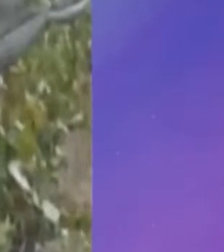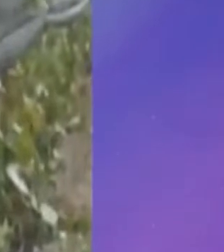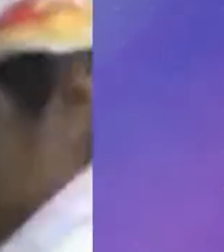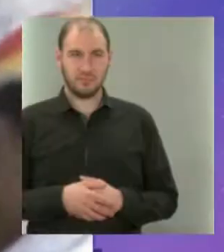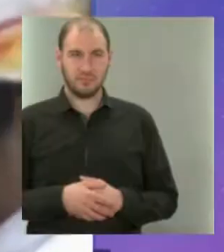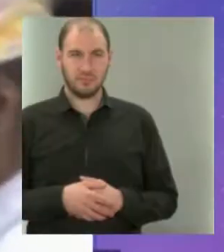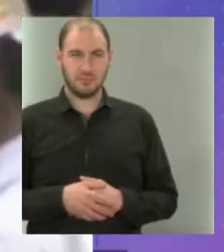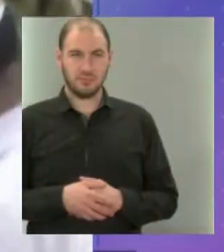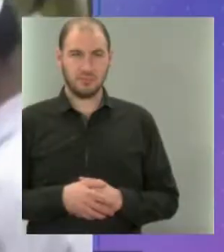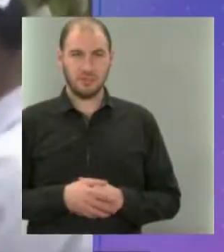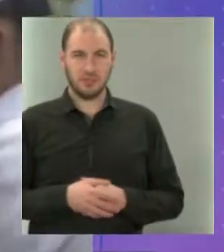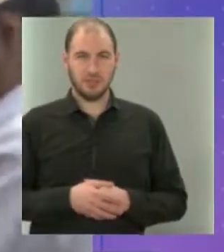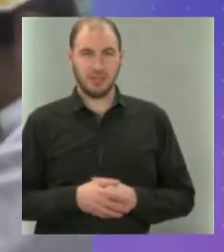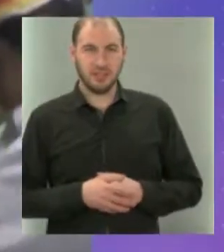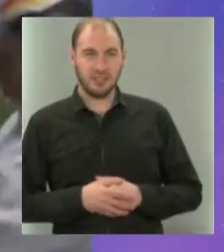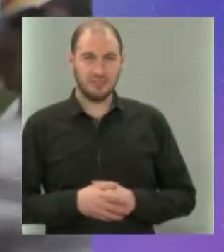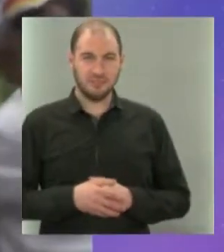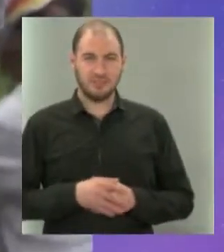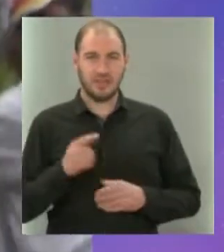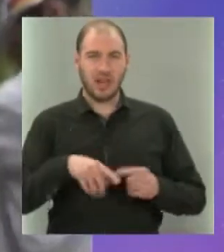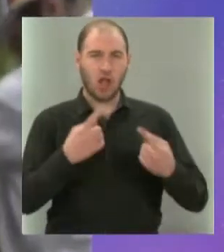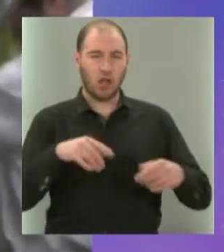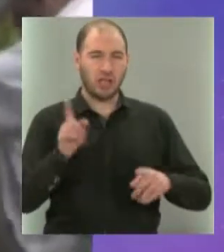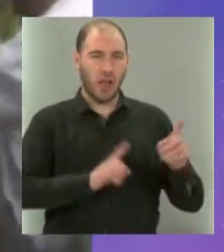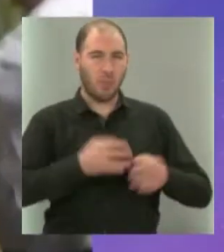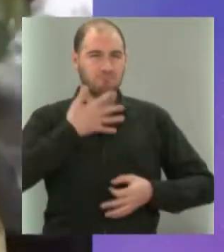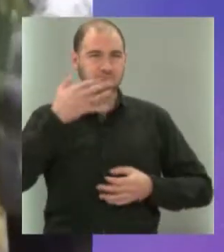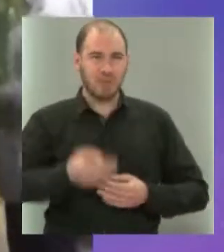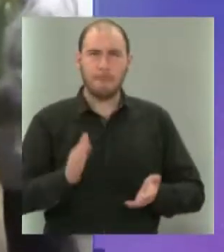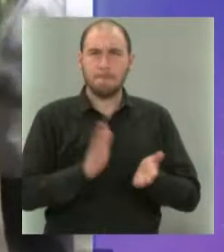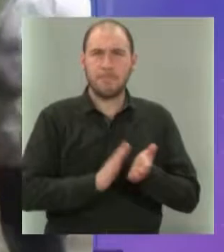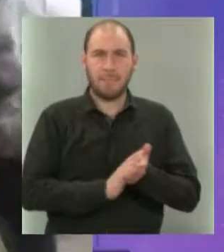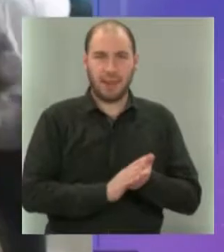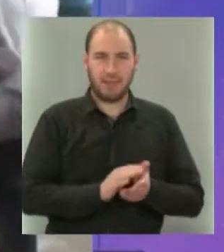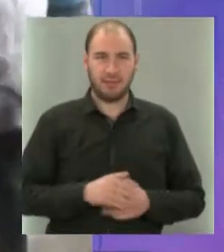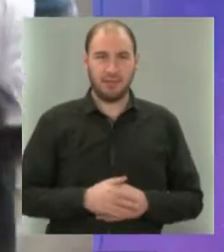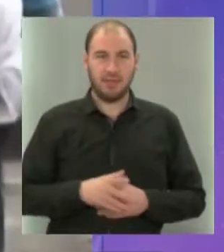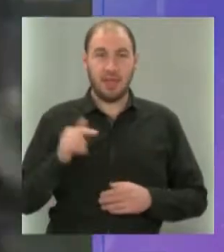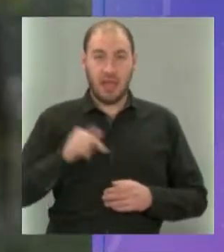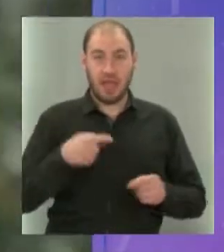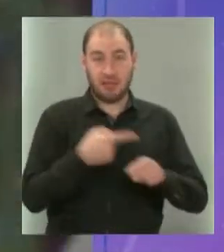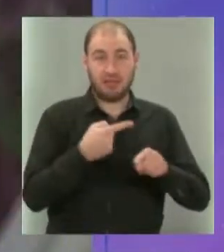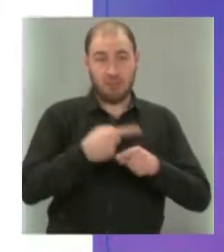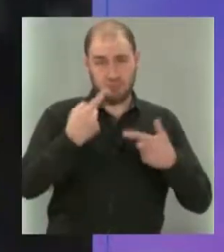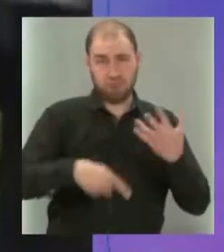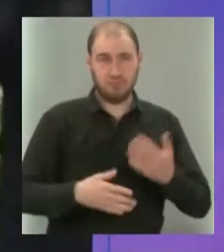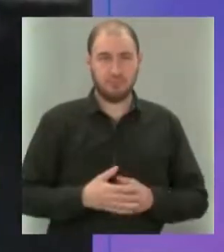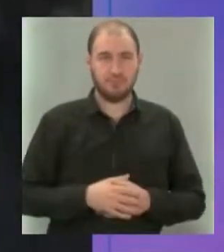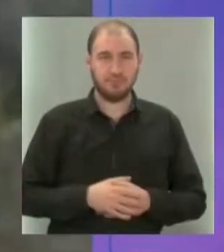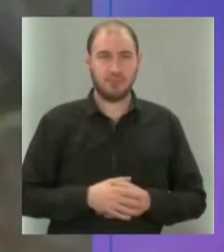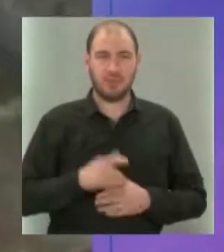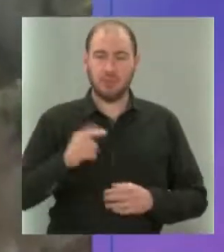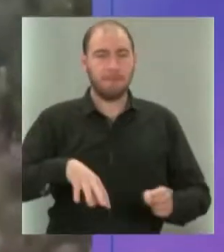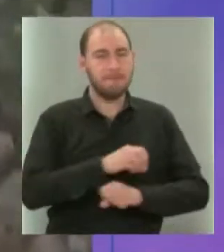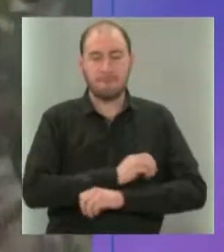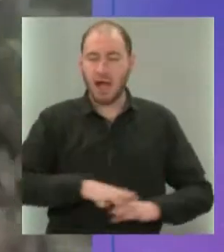tenga digamos, un elemento fehaciente, un documento por el cual hacer los reclamos que corresponden. Es